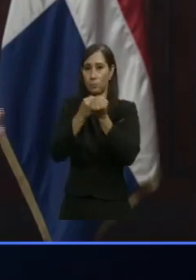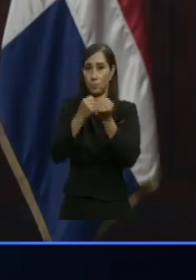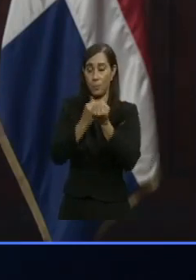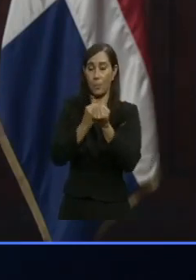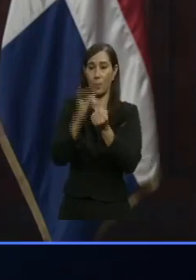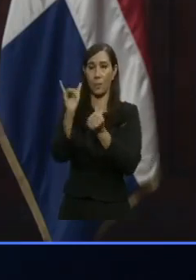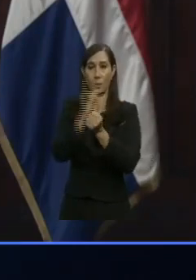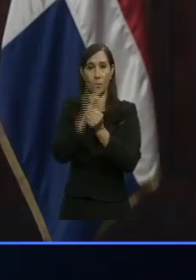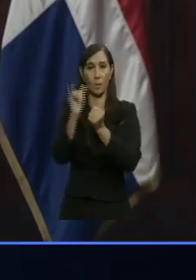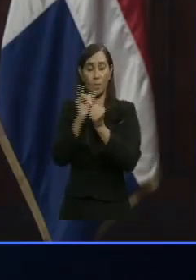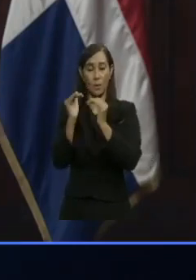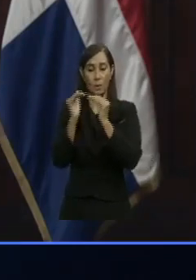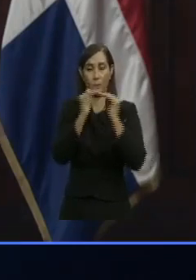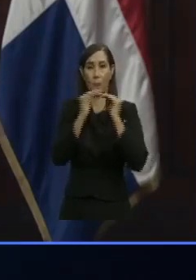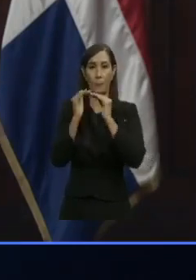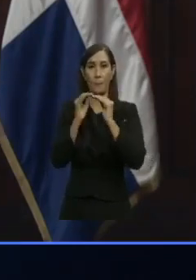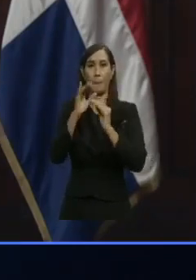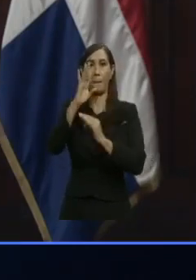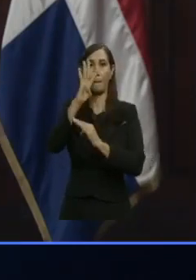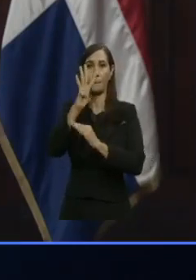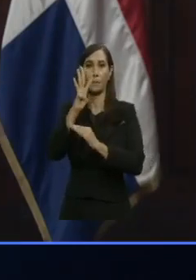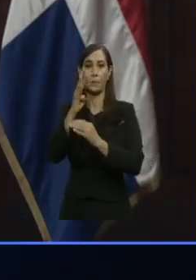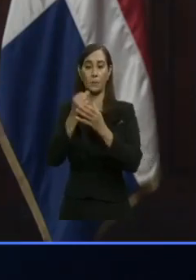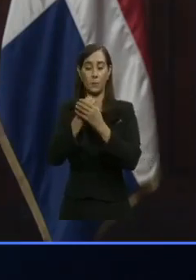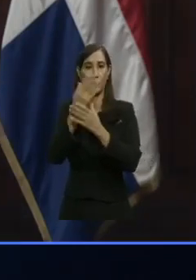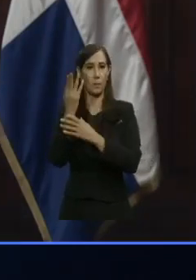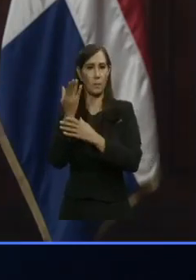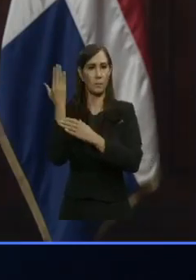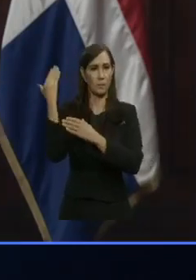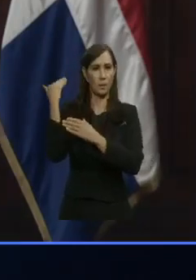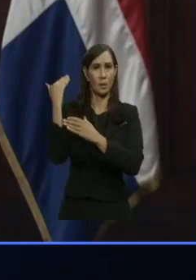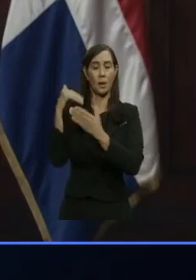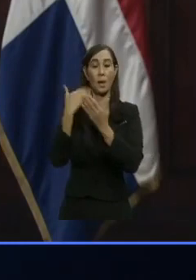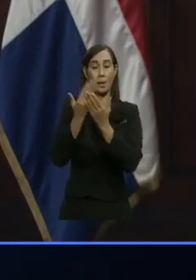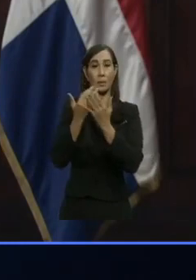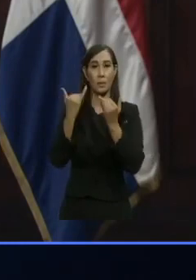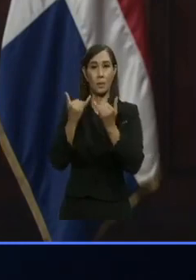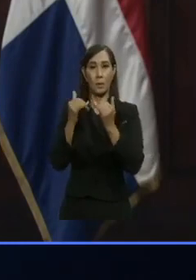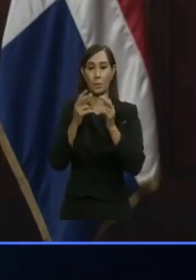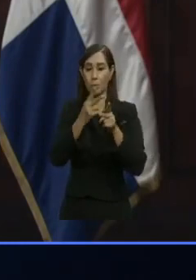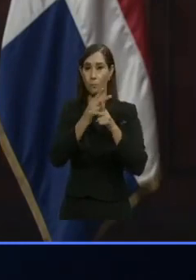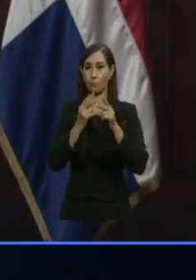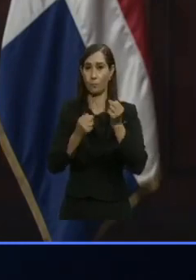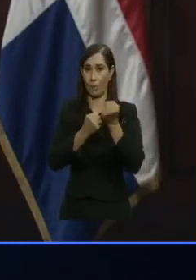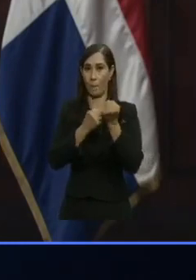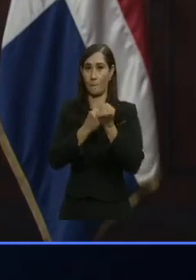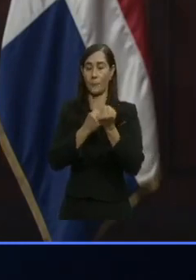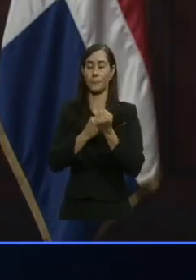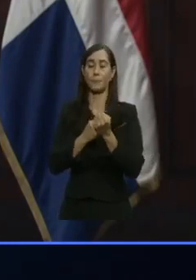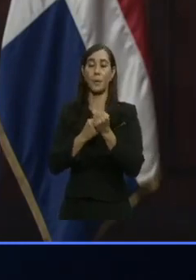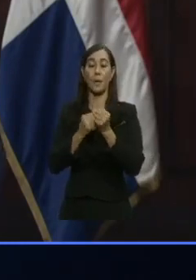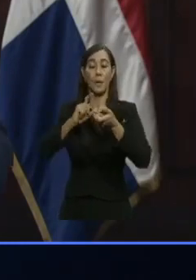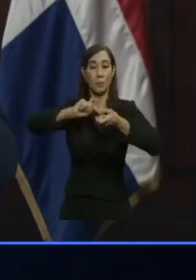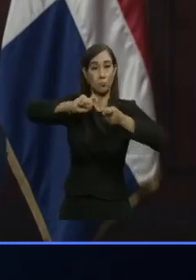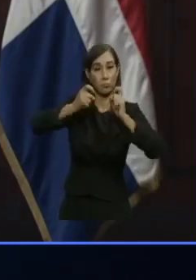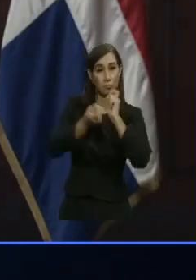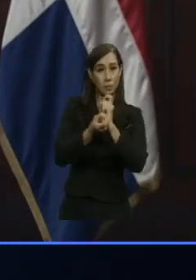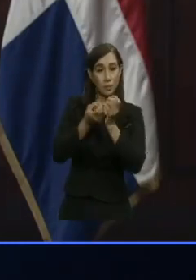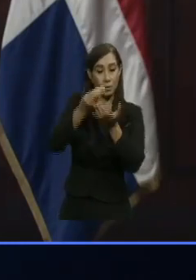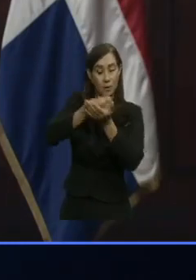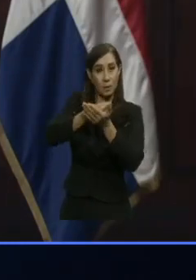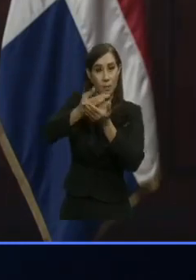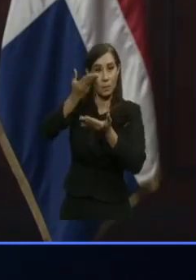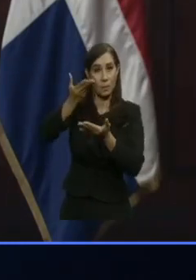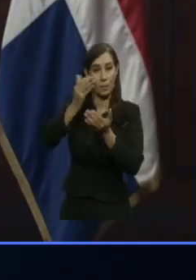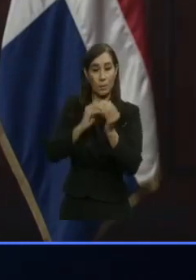esperar a ver qué puede pasar porque podría ser un fundación pero por lo pronto son cuatro meses que usted puede ir a vivir